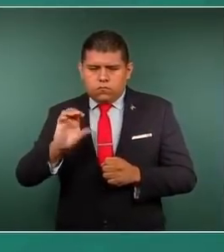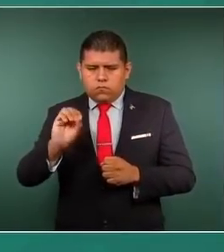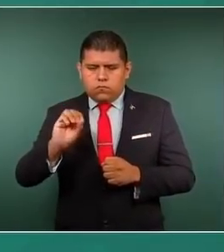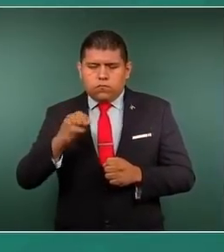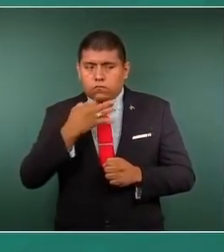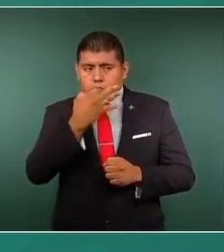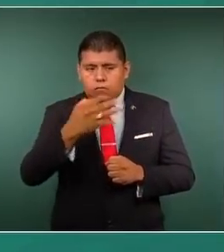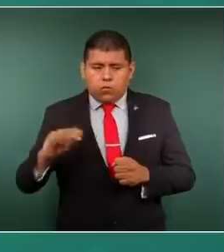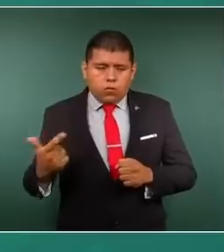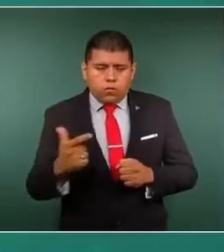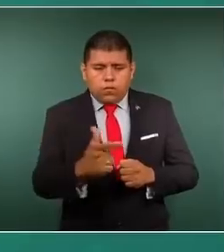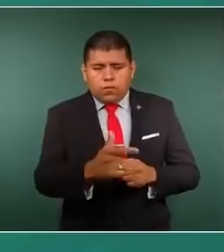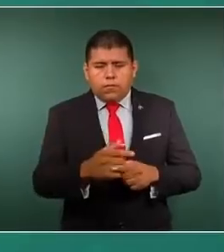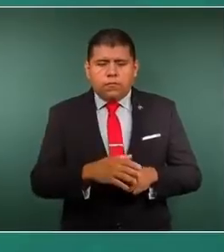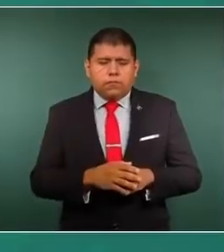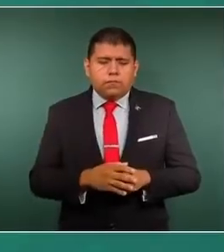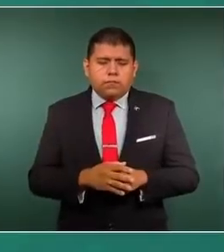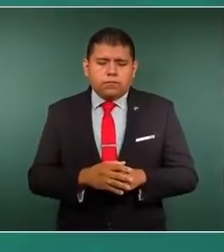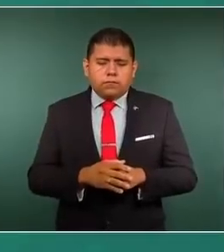no ha habido